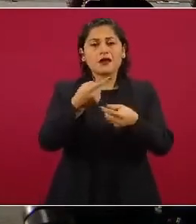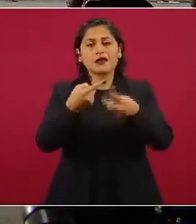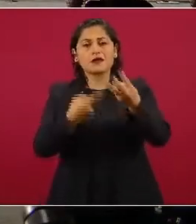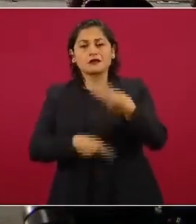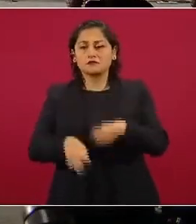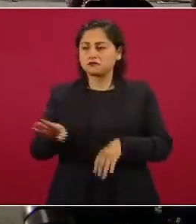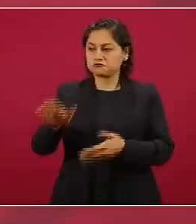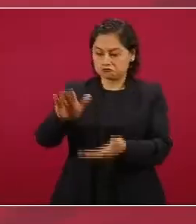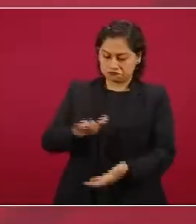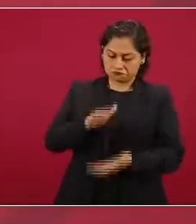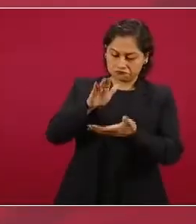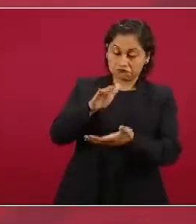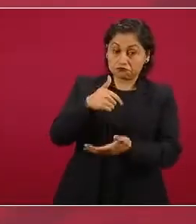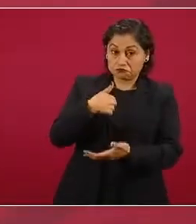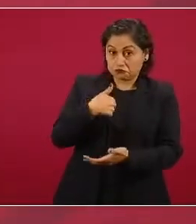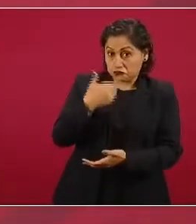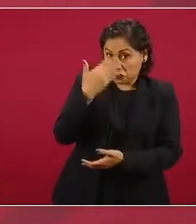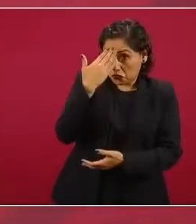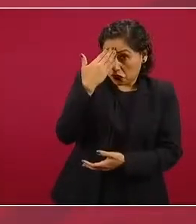escrito, hasta donde llega mi conocimiento.